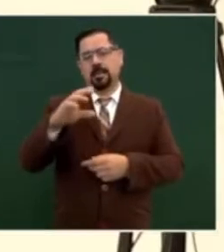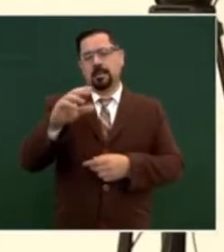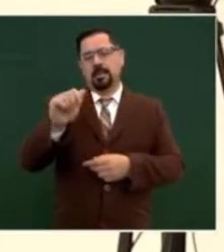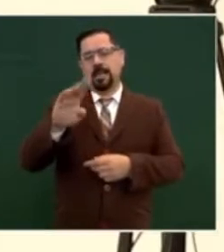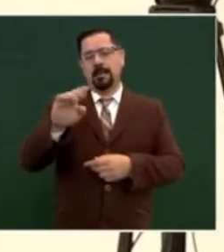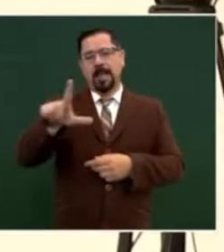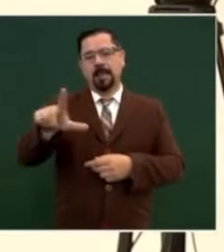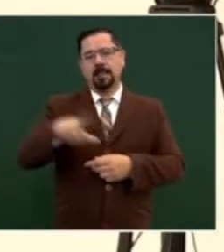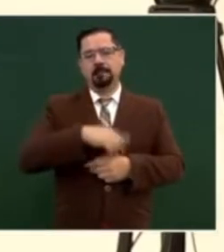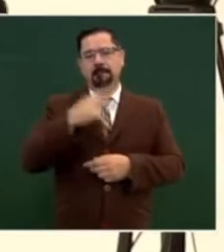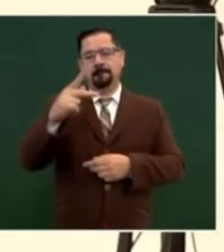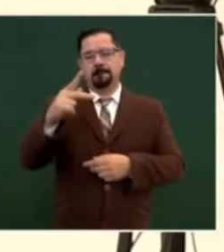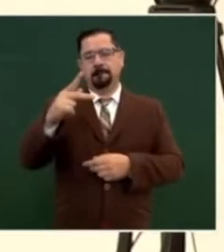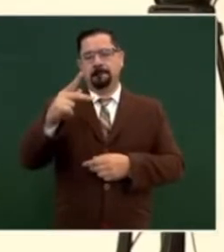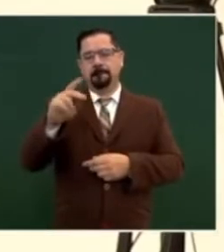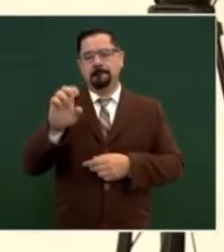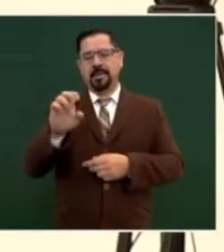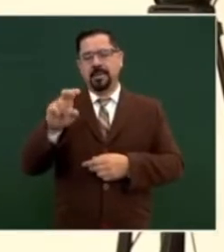estamos